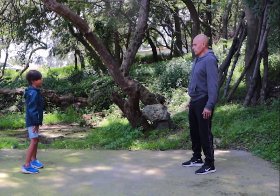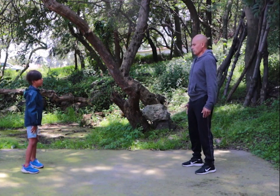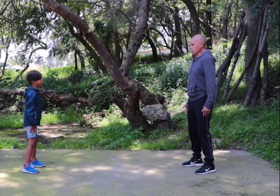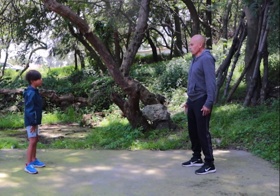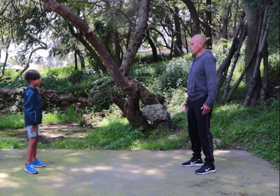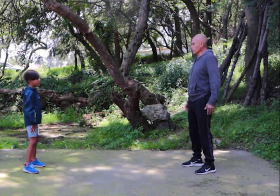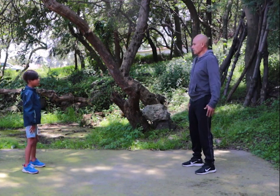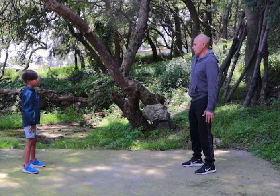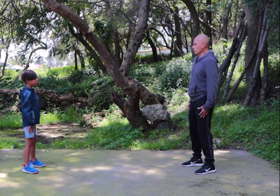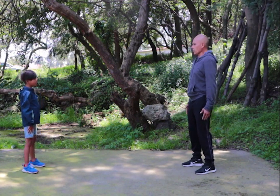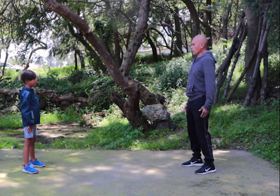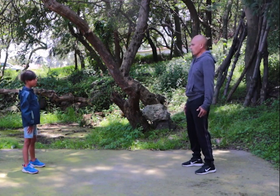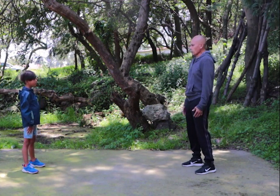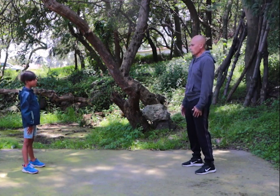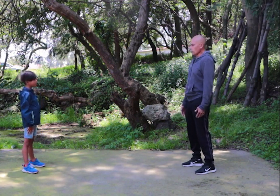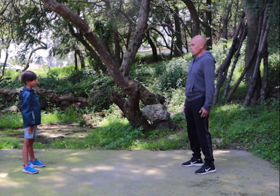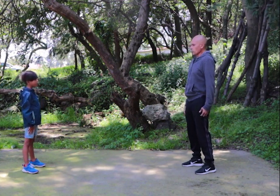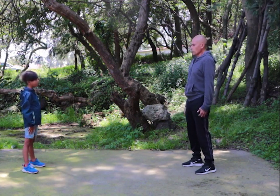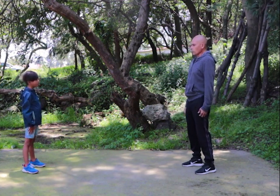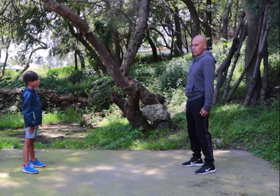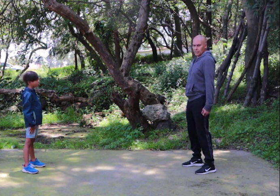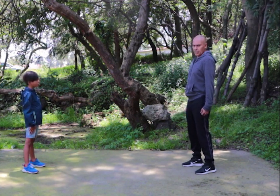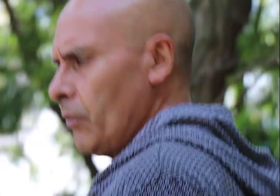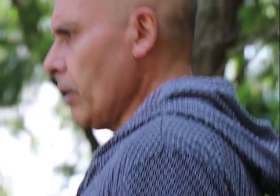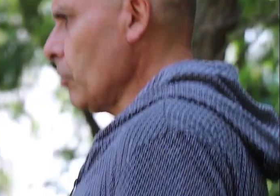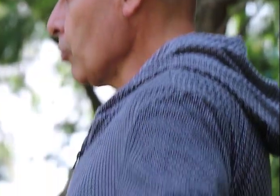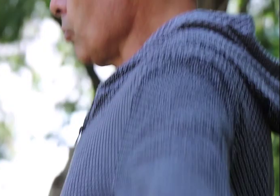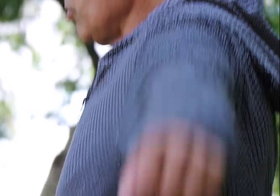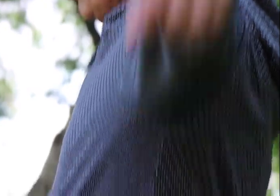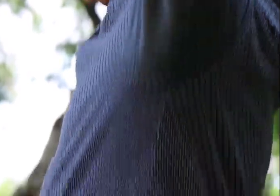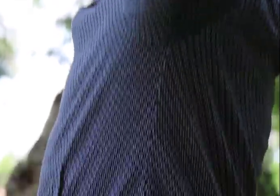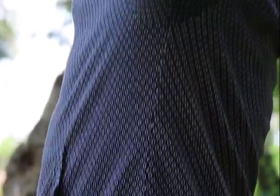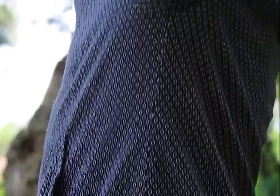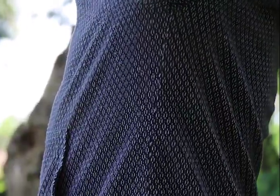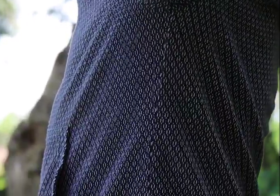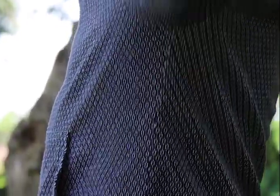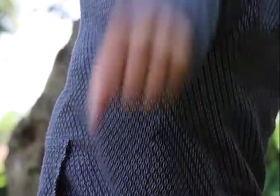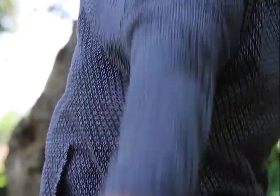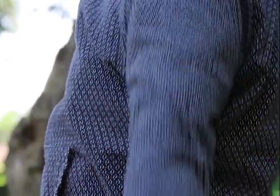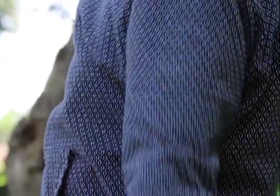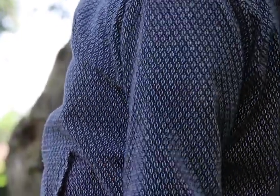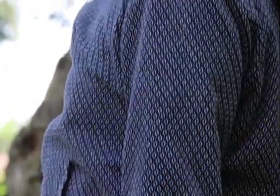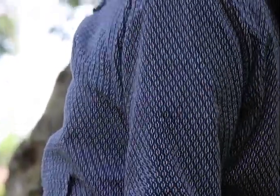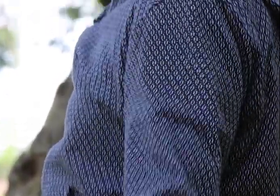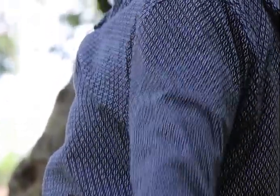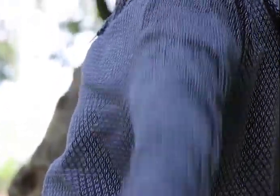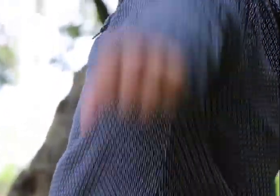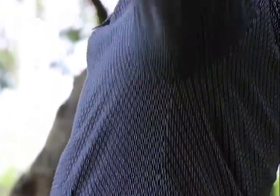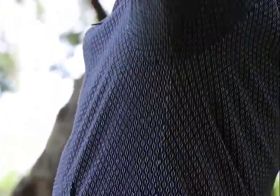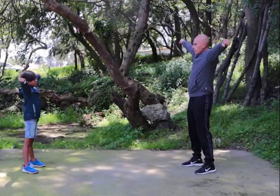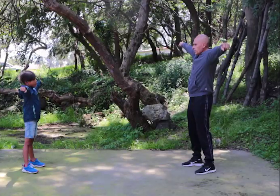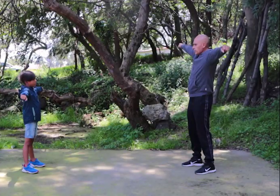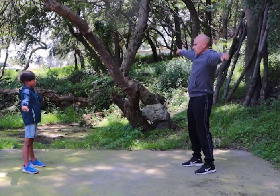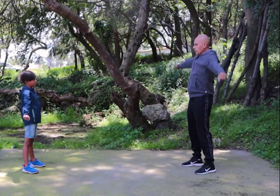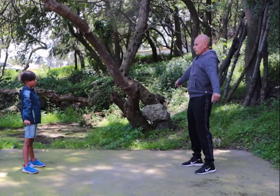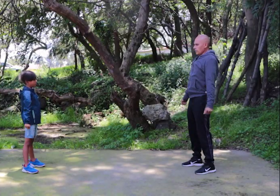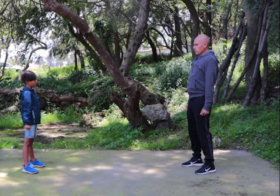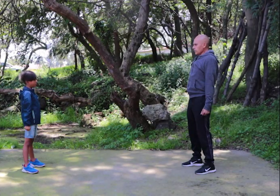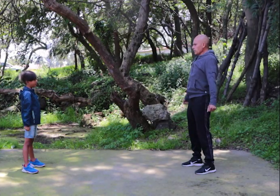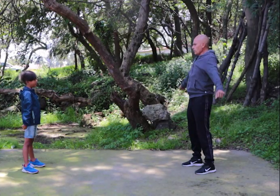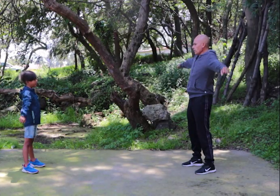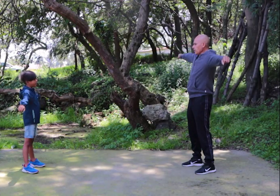compás de una forma que sintamos relajados y vamos a elevar los brazos lateralmente